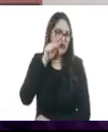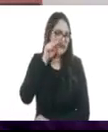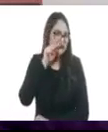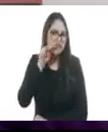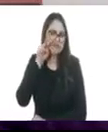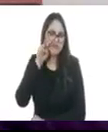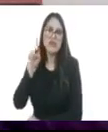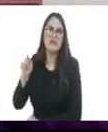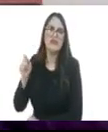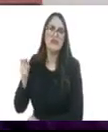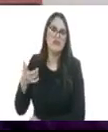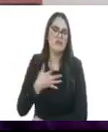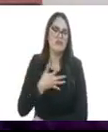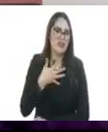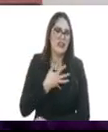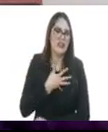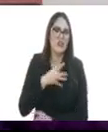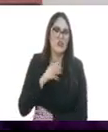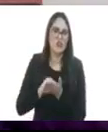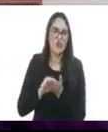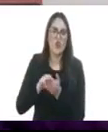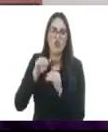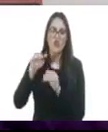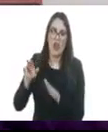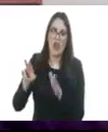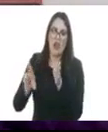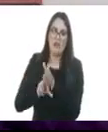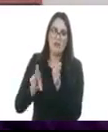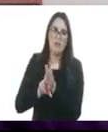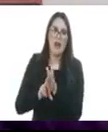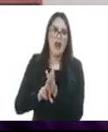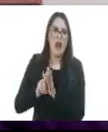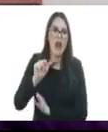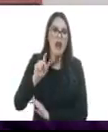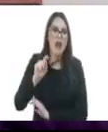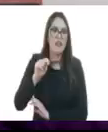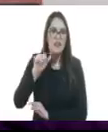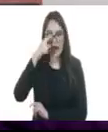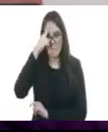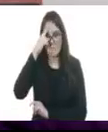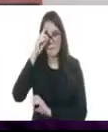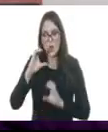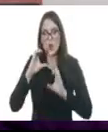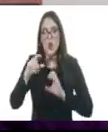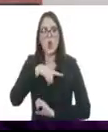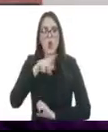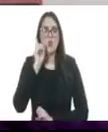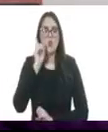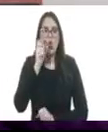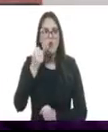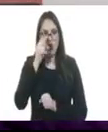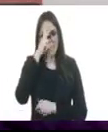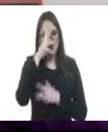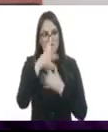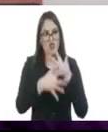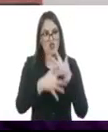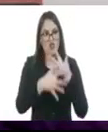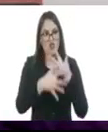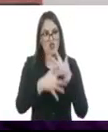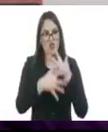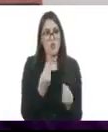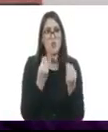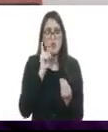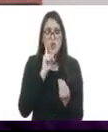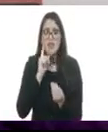la alerta de violencia de género, ¿no? Se decretó la alerta de violencia de género por la cantidad de feminicidios que